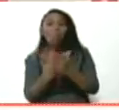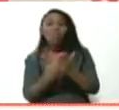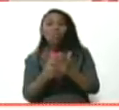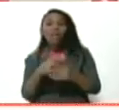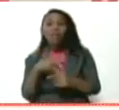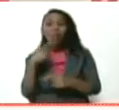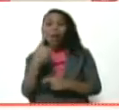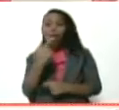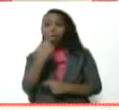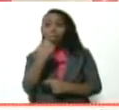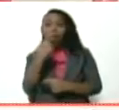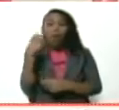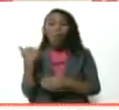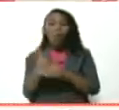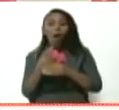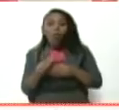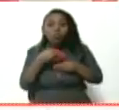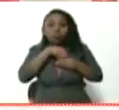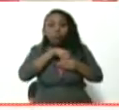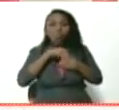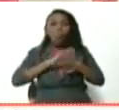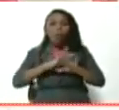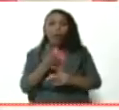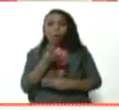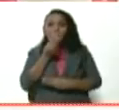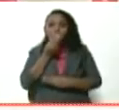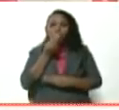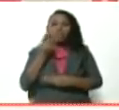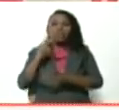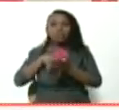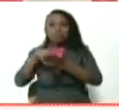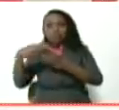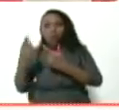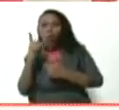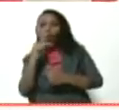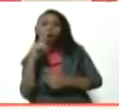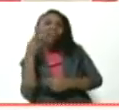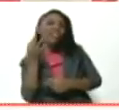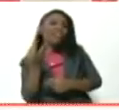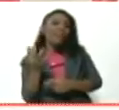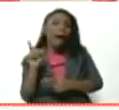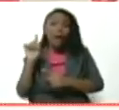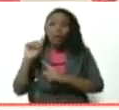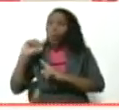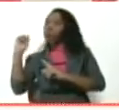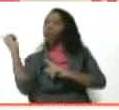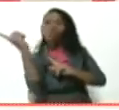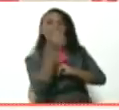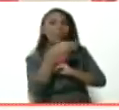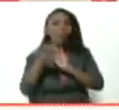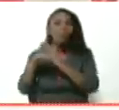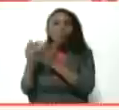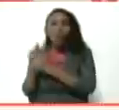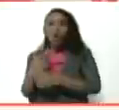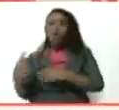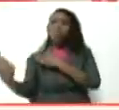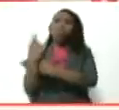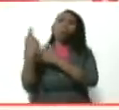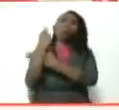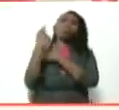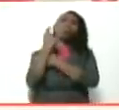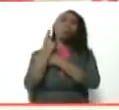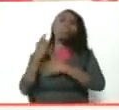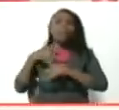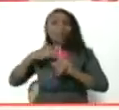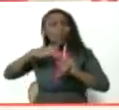lengua en un bolsillo, porque se les cayó la versión que tenían. Ah, pero eso le da la vuelta al mundo, ¿eh? Y nos acusan en el mundo de